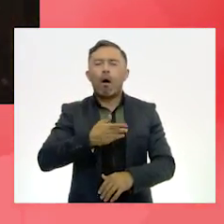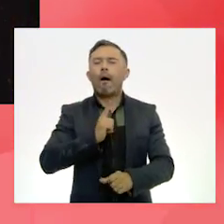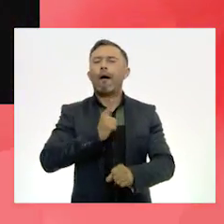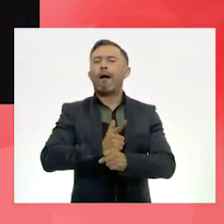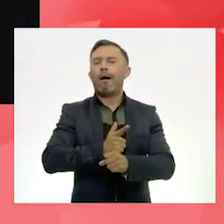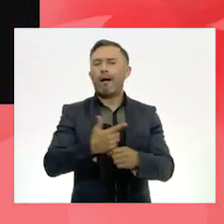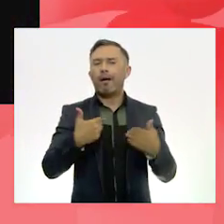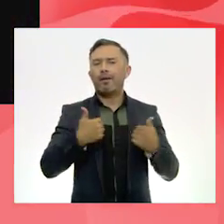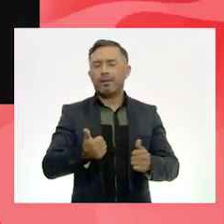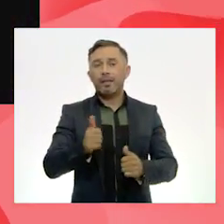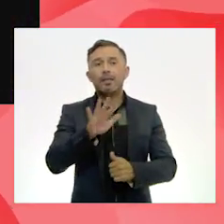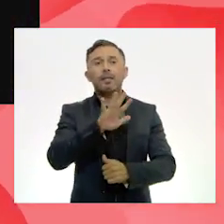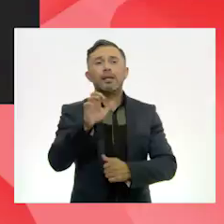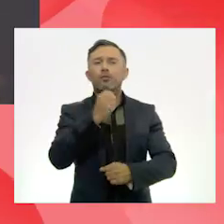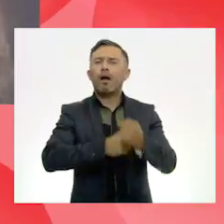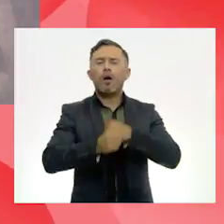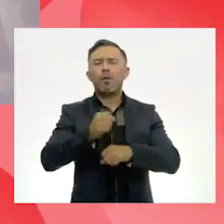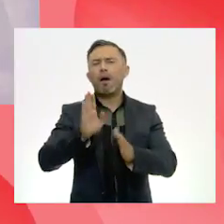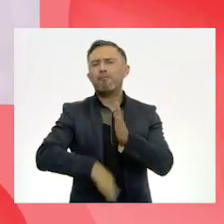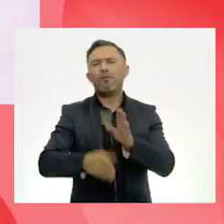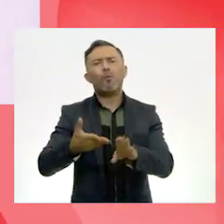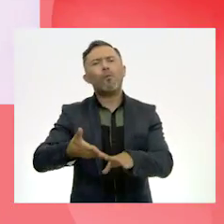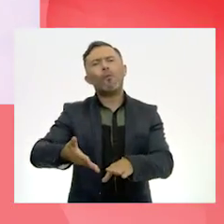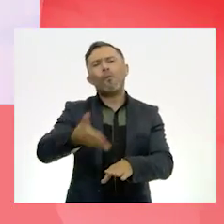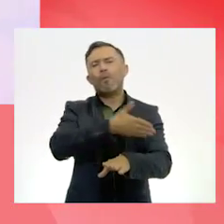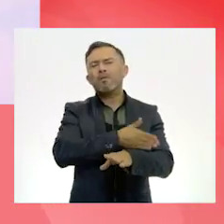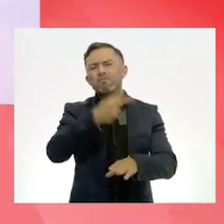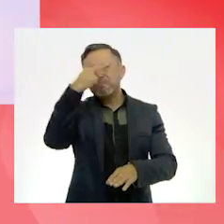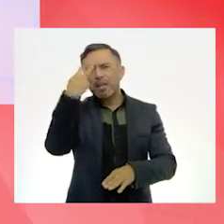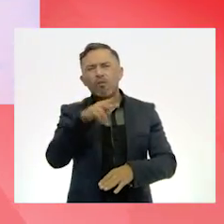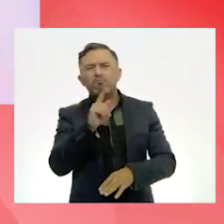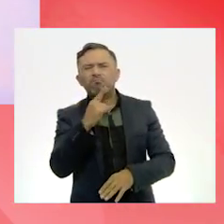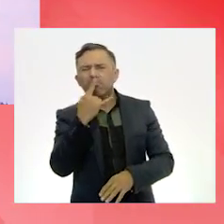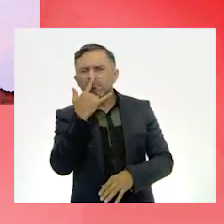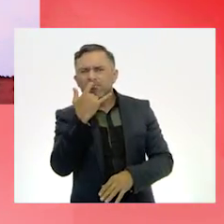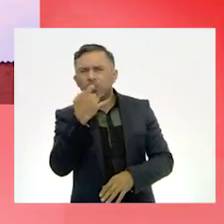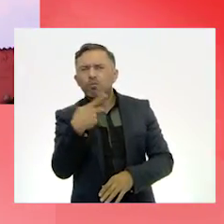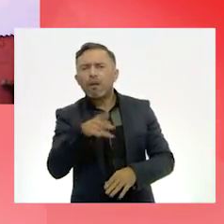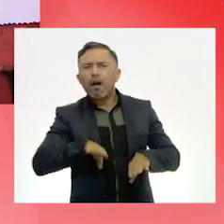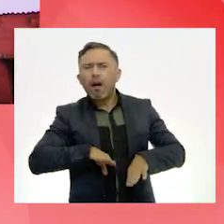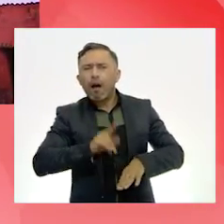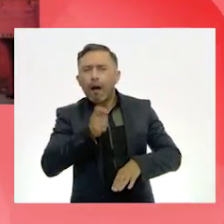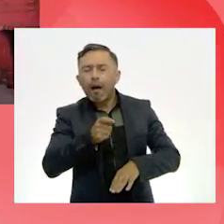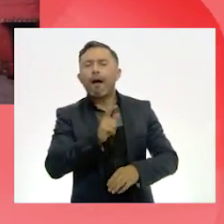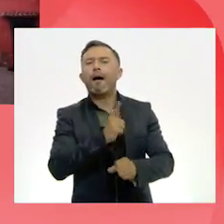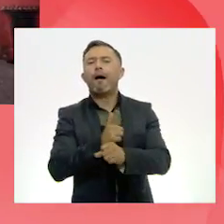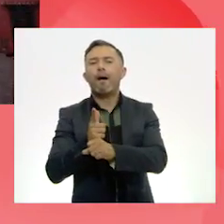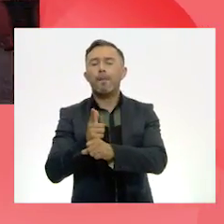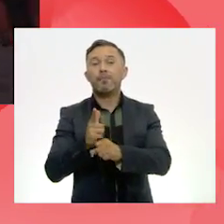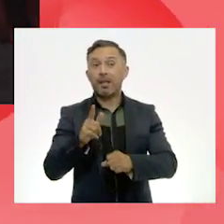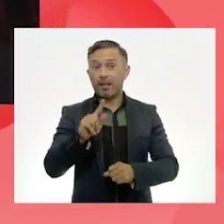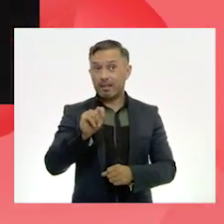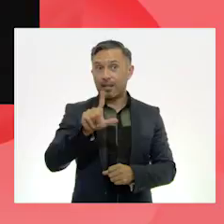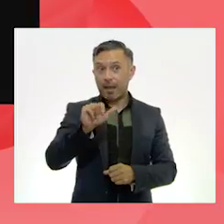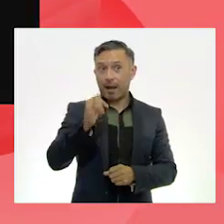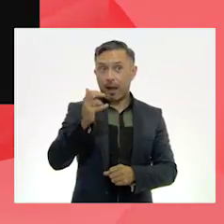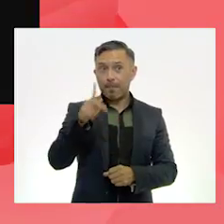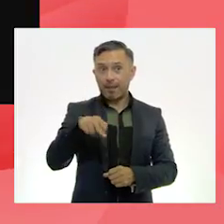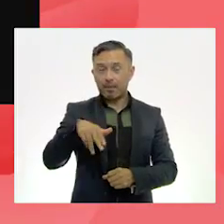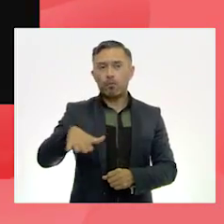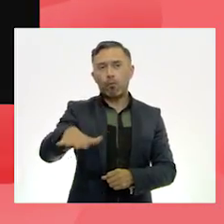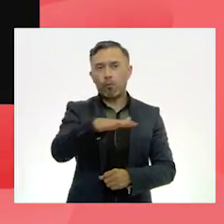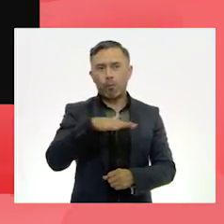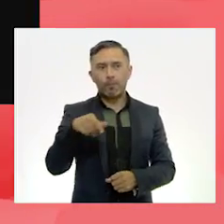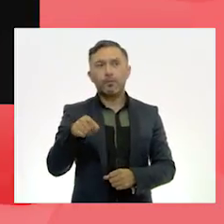hace más de 500 años. Aquí mismo, en Tlayacapan, no te debes perder la Cerería, una casa de